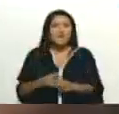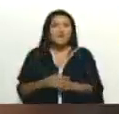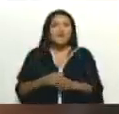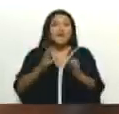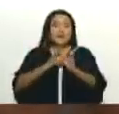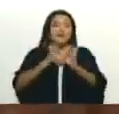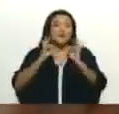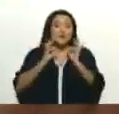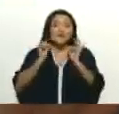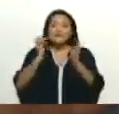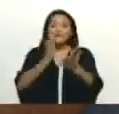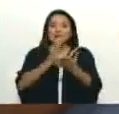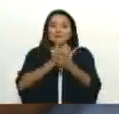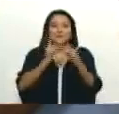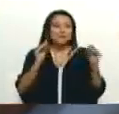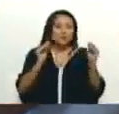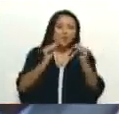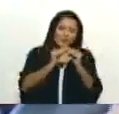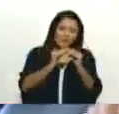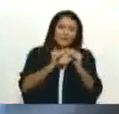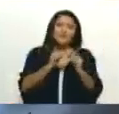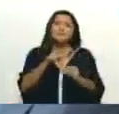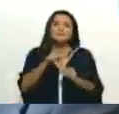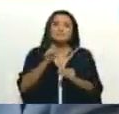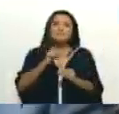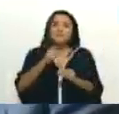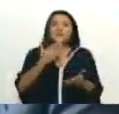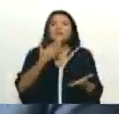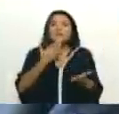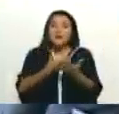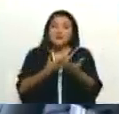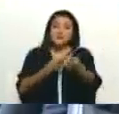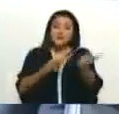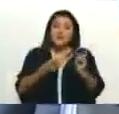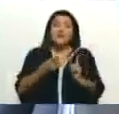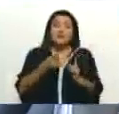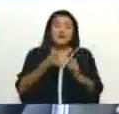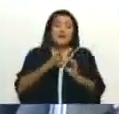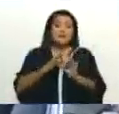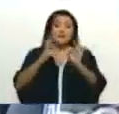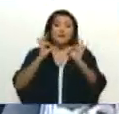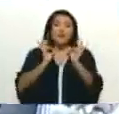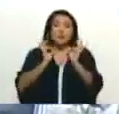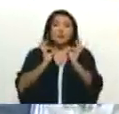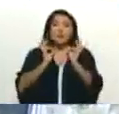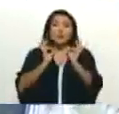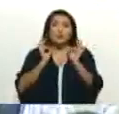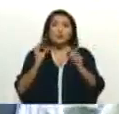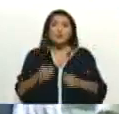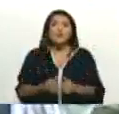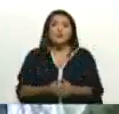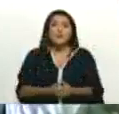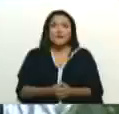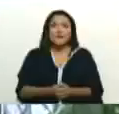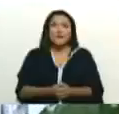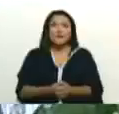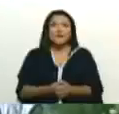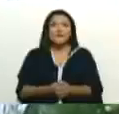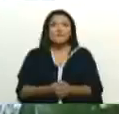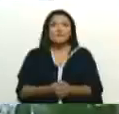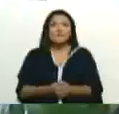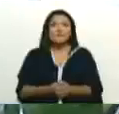fue coherente. Que eso es una cosa que le agradecemos, porque, como dicen por allí, la palabra convence, pero el ejemplo